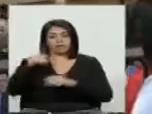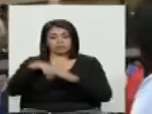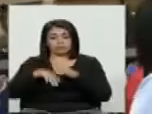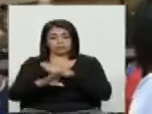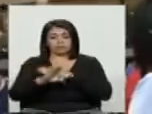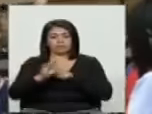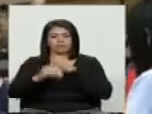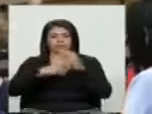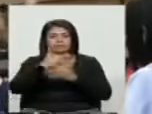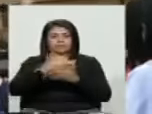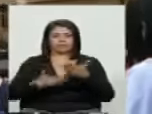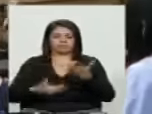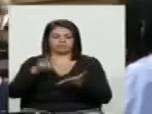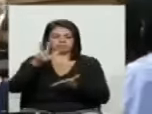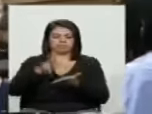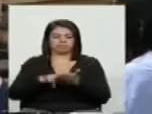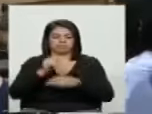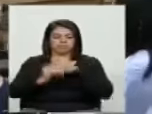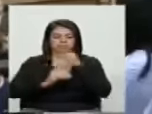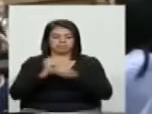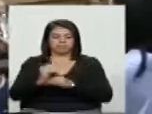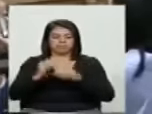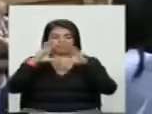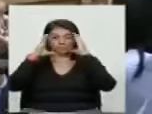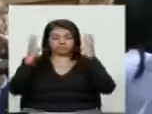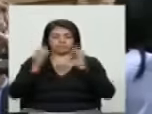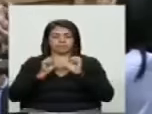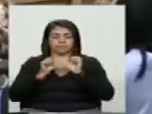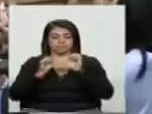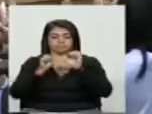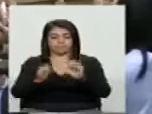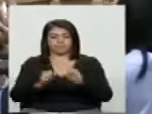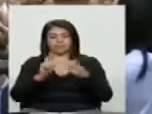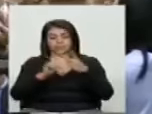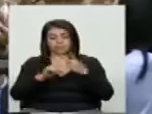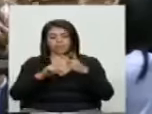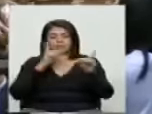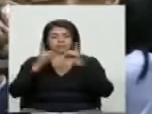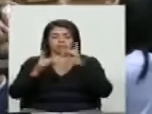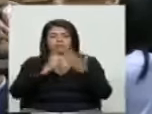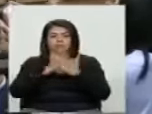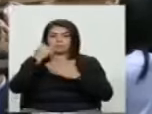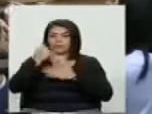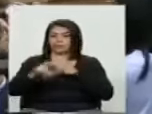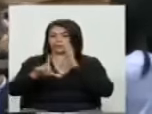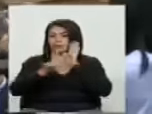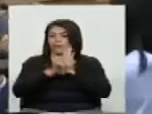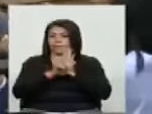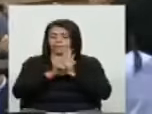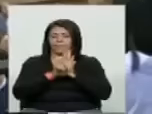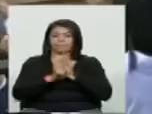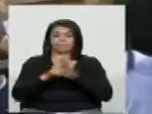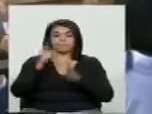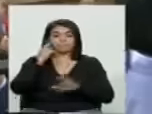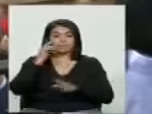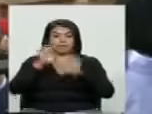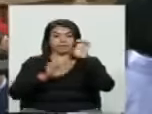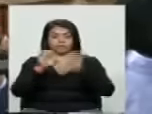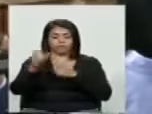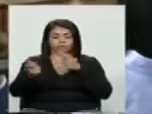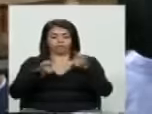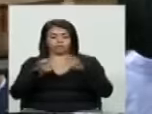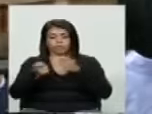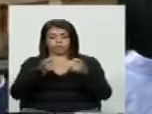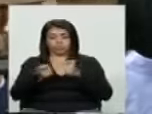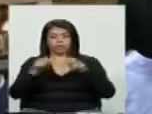agenda propuesta y aprobada en plenaria, se abordó la continuación de la segunda discusión del proyecto de ley de fiscalización,